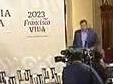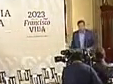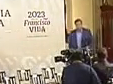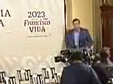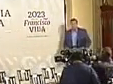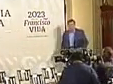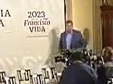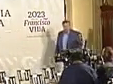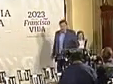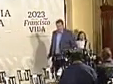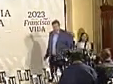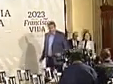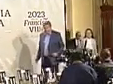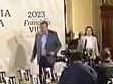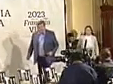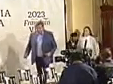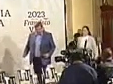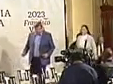Ánimo.